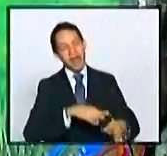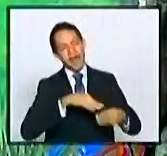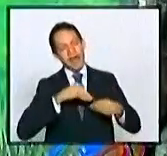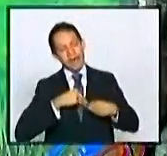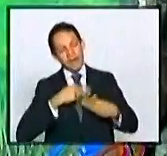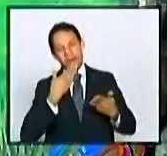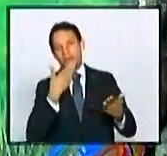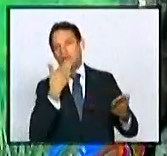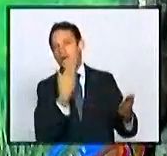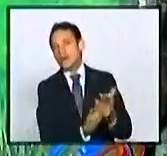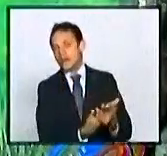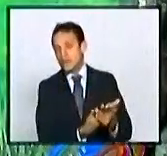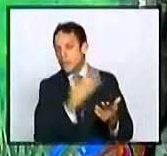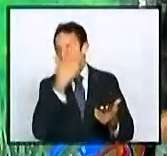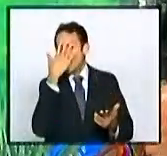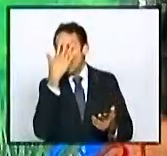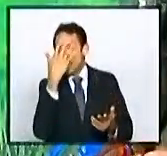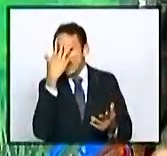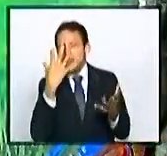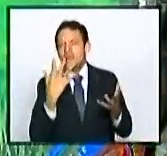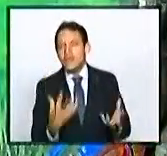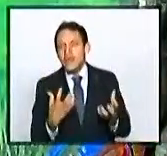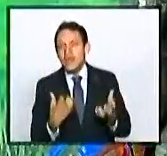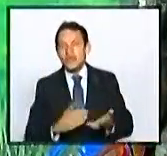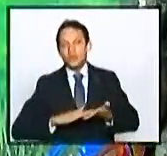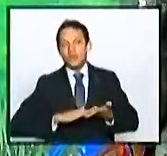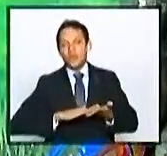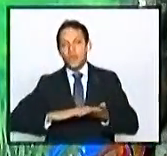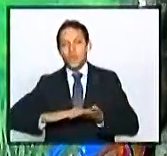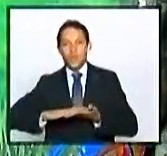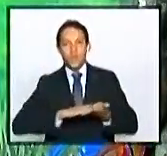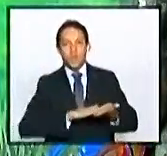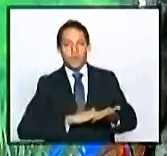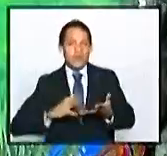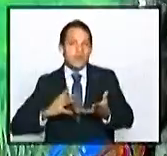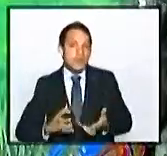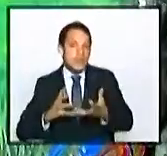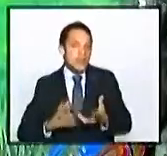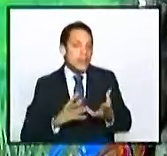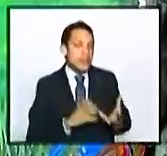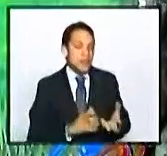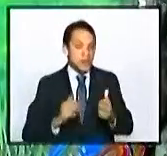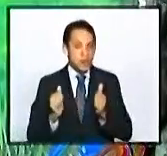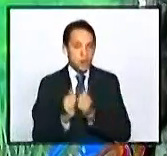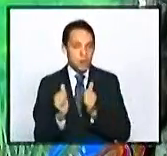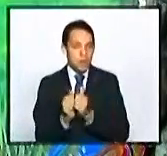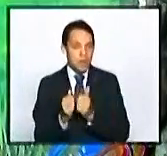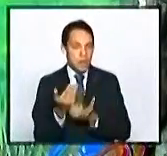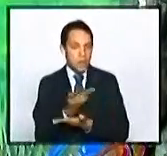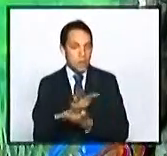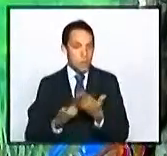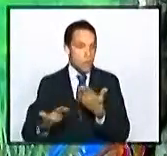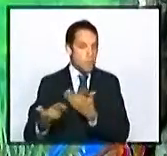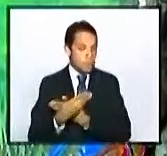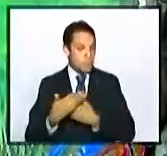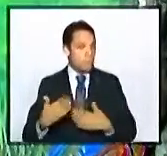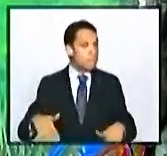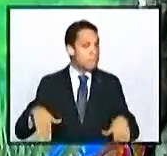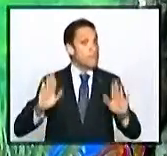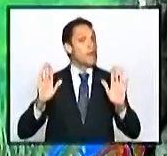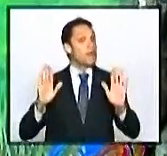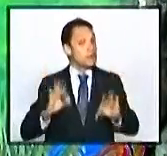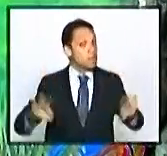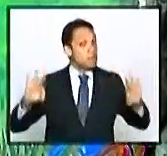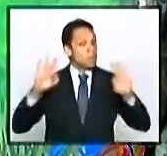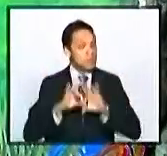momento? Porque lo que está buscando es eso en ese momento, ese acompañamiento. Entonces, ahí es donde